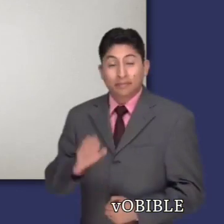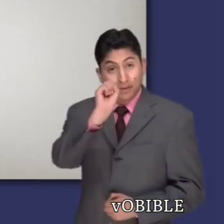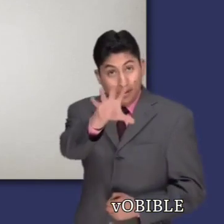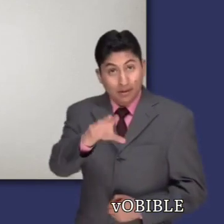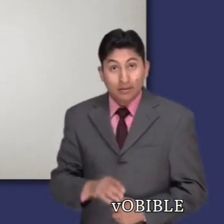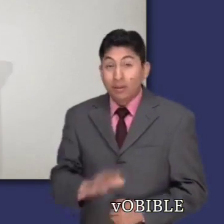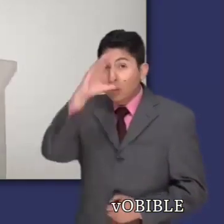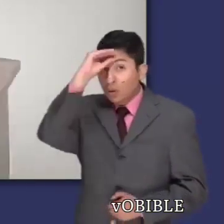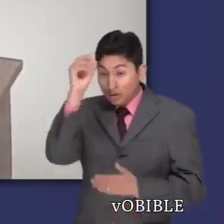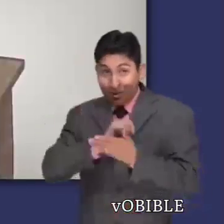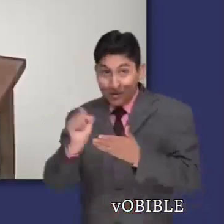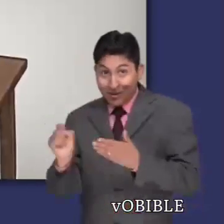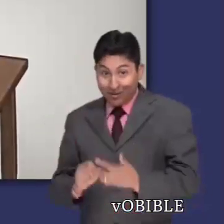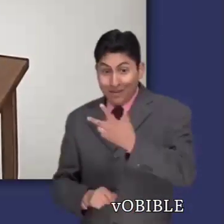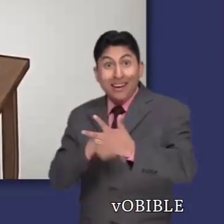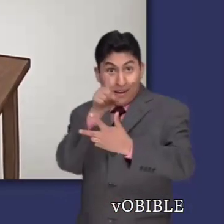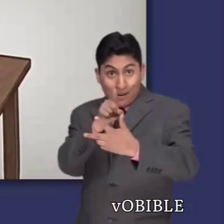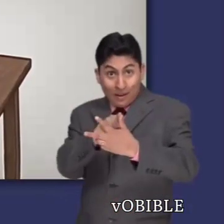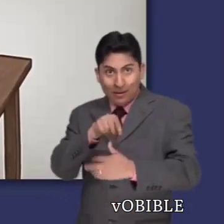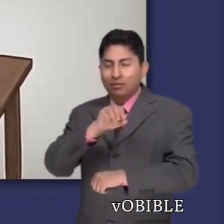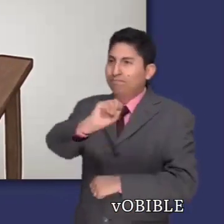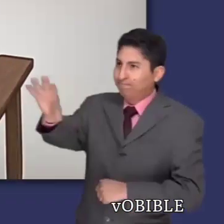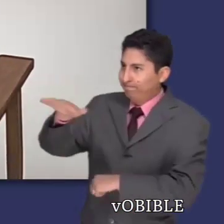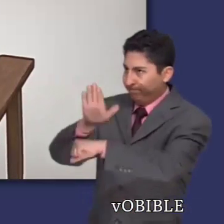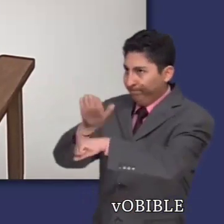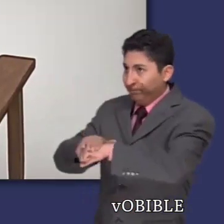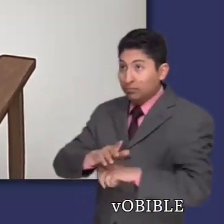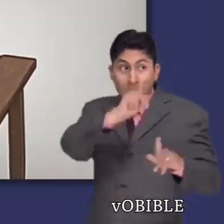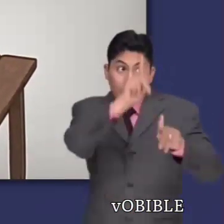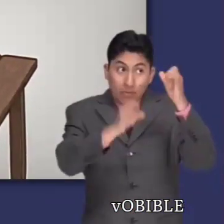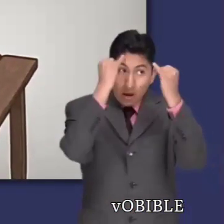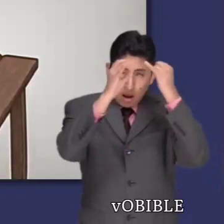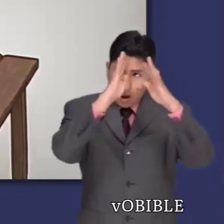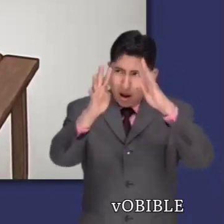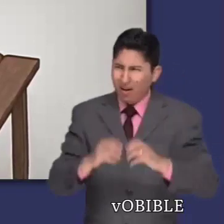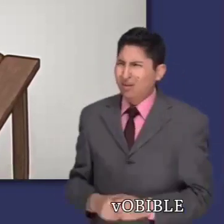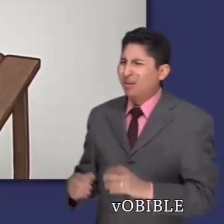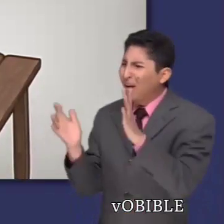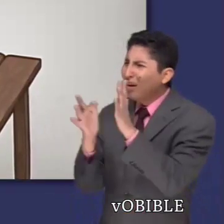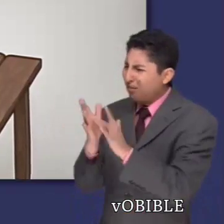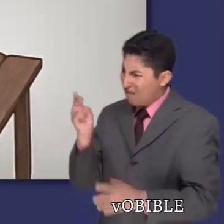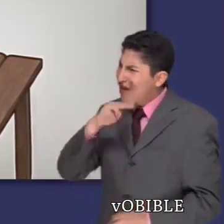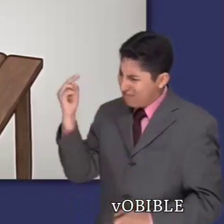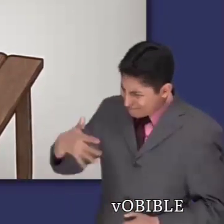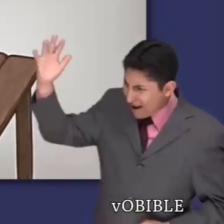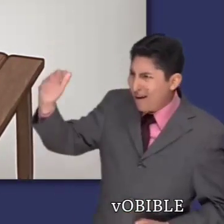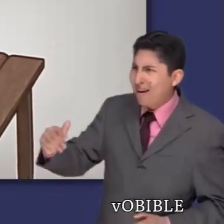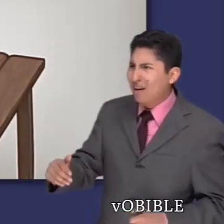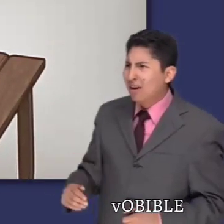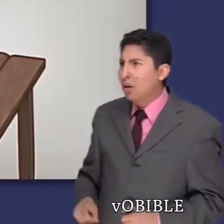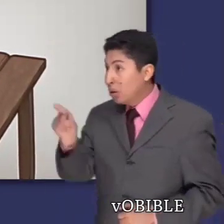¿Lo sabía? En 2 de Juan 10 y 11, el apóstol añade algo a lo que ya había dicho en su primera carta